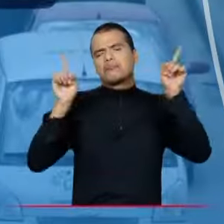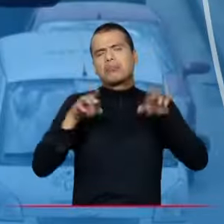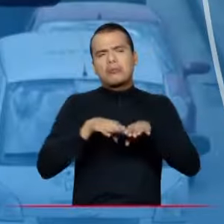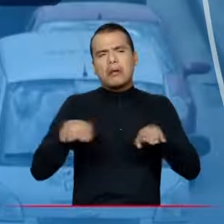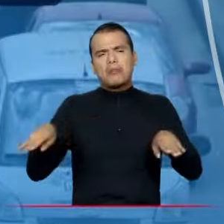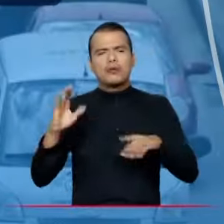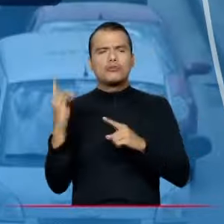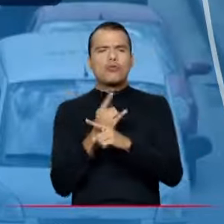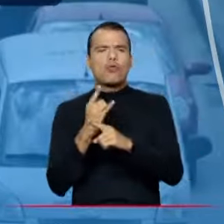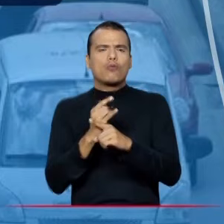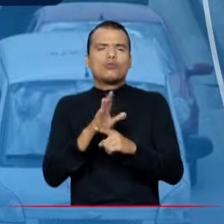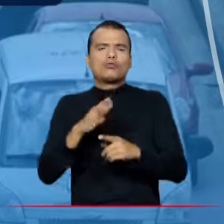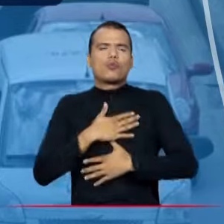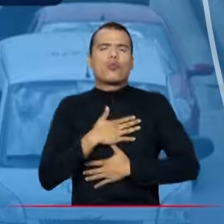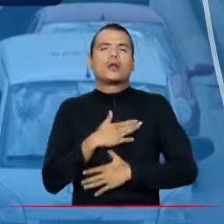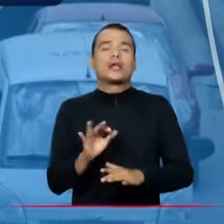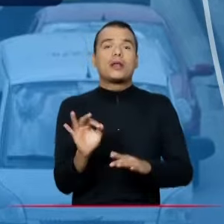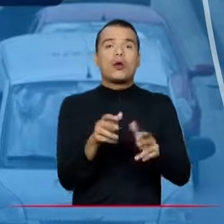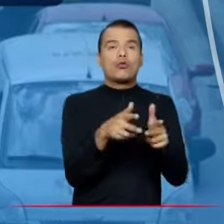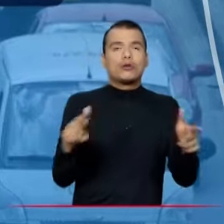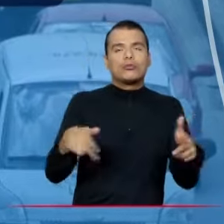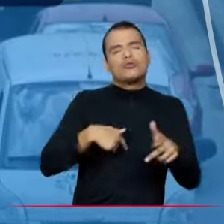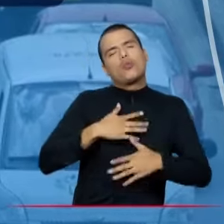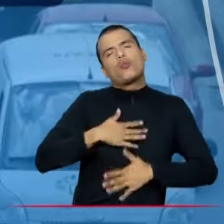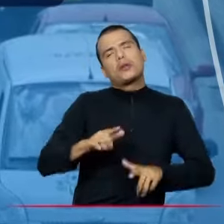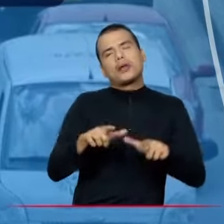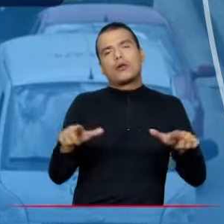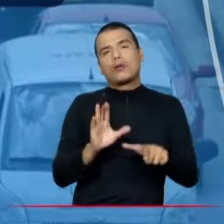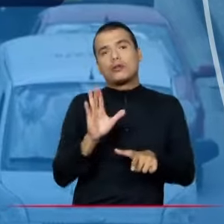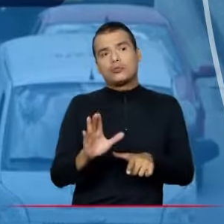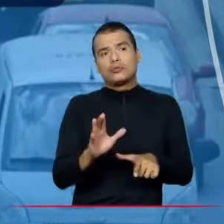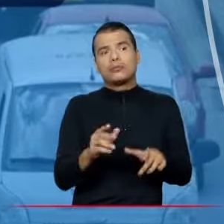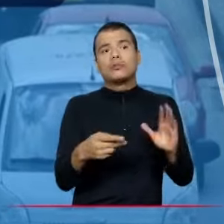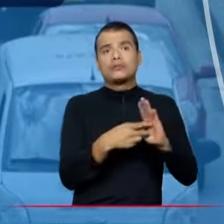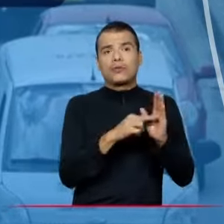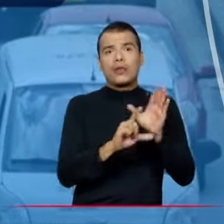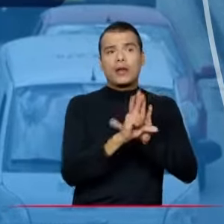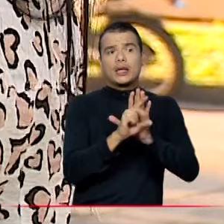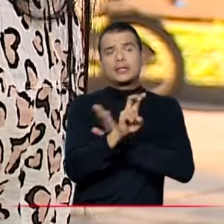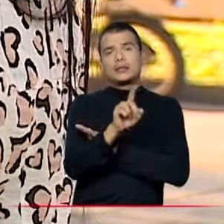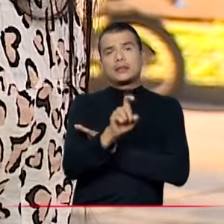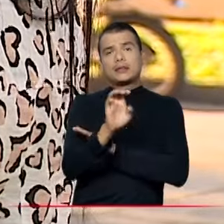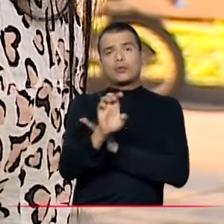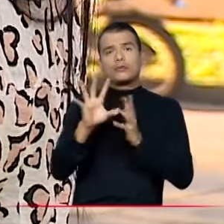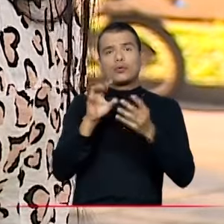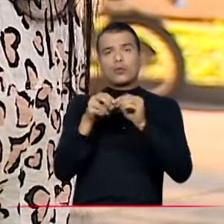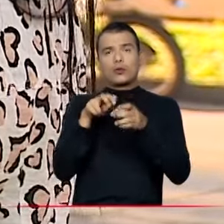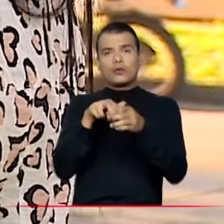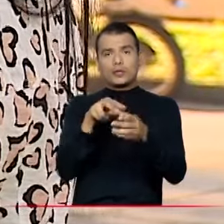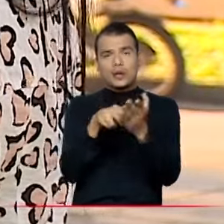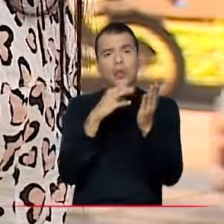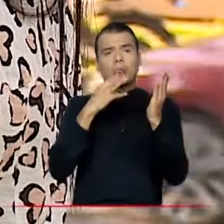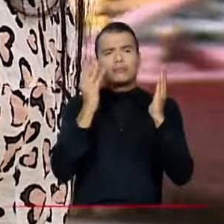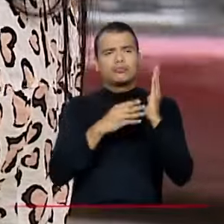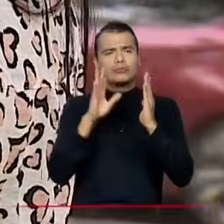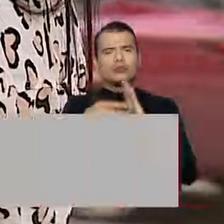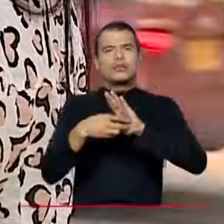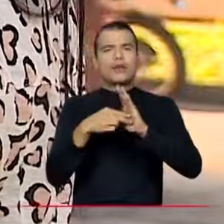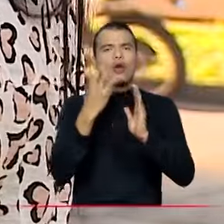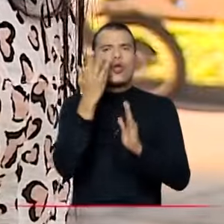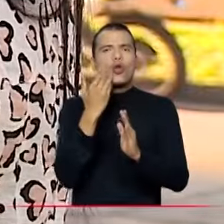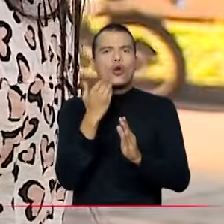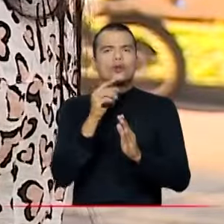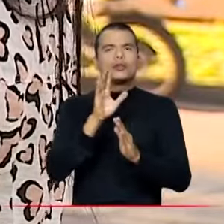prohibidas estarían infringiendo lo establecido en la ley 769 del Código Nacional de Tránsito. Son 15 salarios mínimos diarios